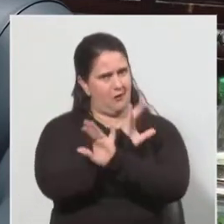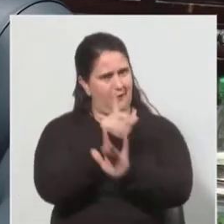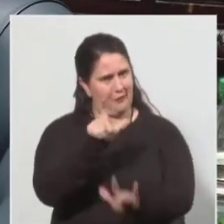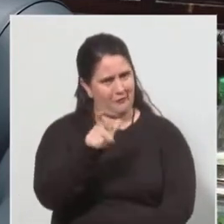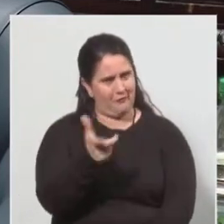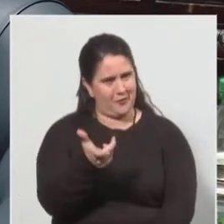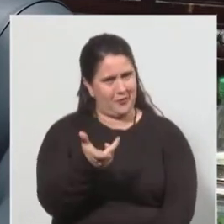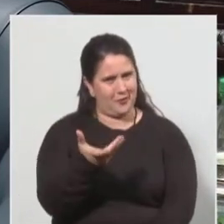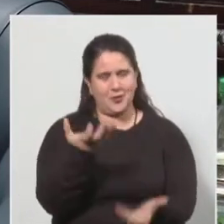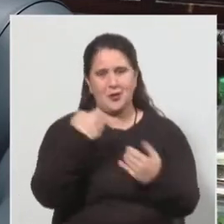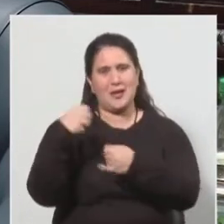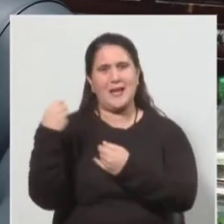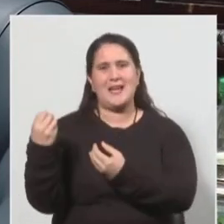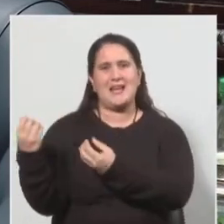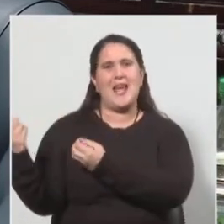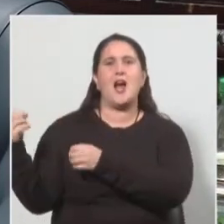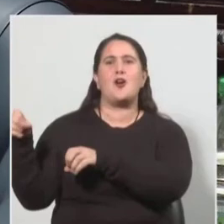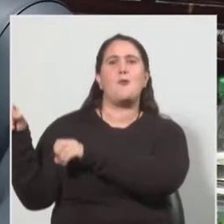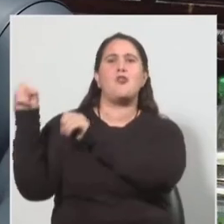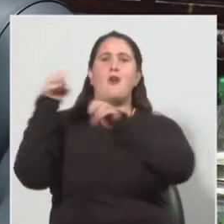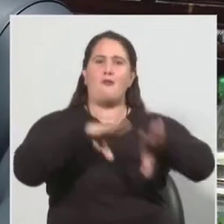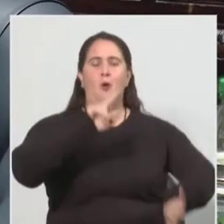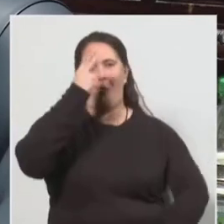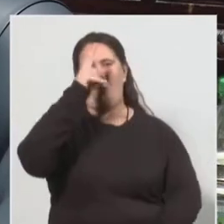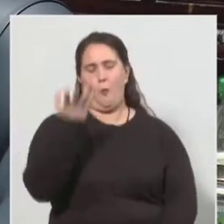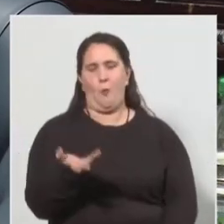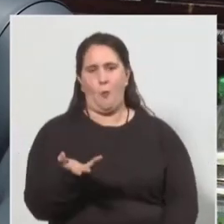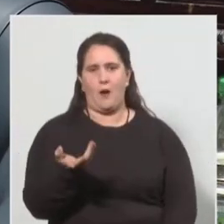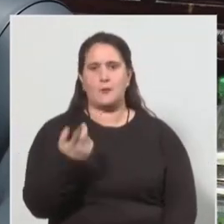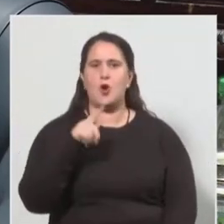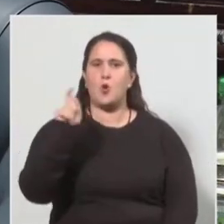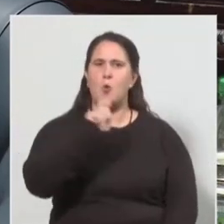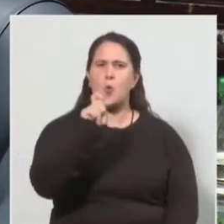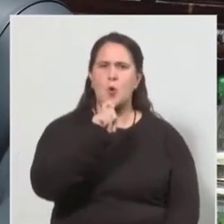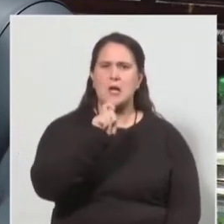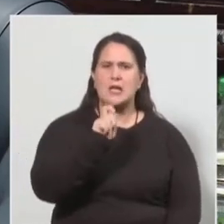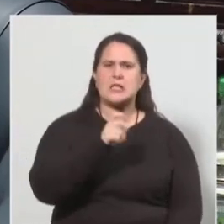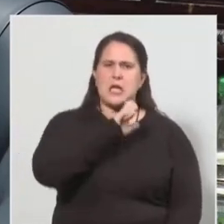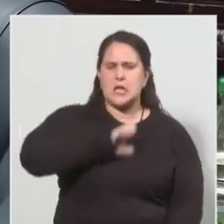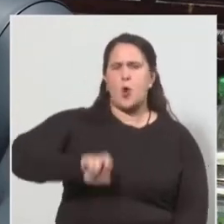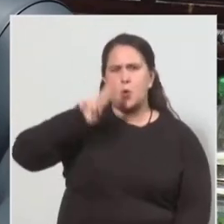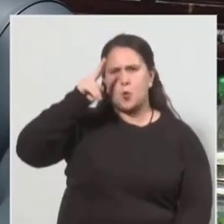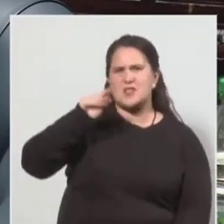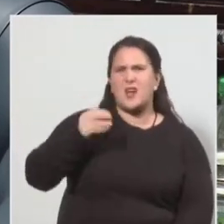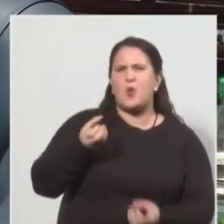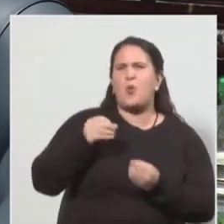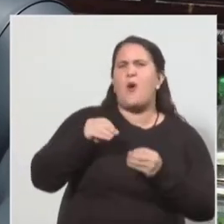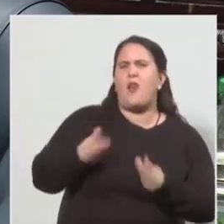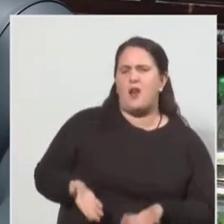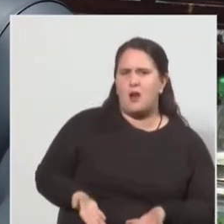clara: evitar una deportación. ¿Cuál era la urgencia del Estado uruguayo?